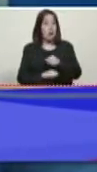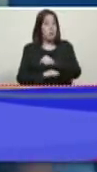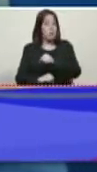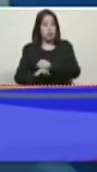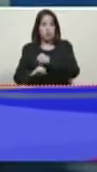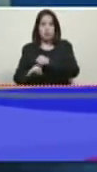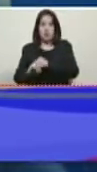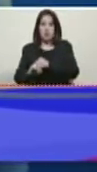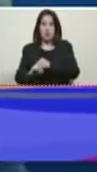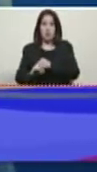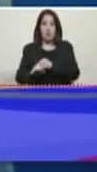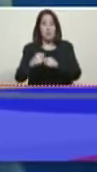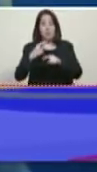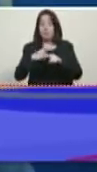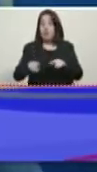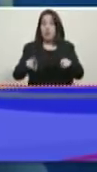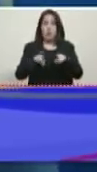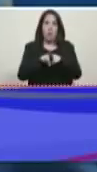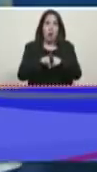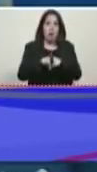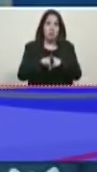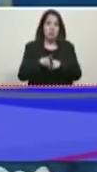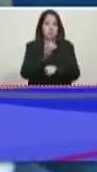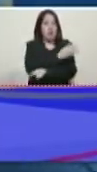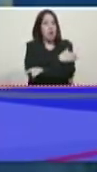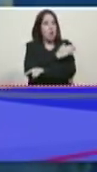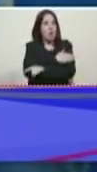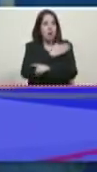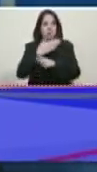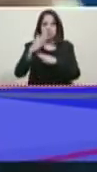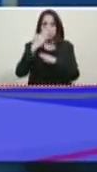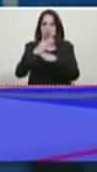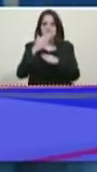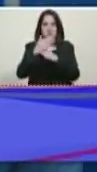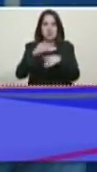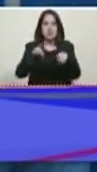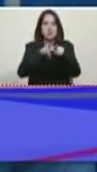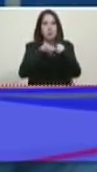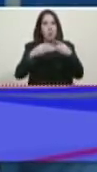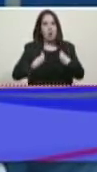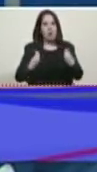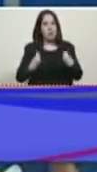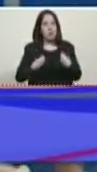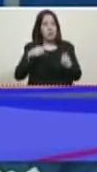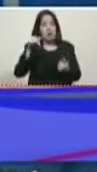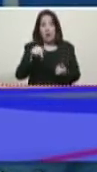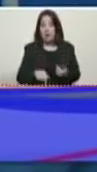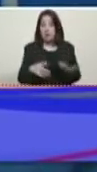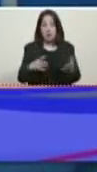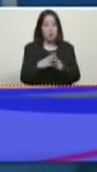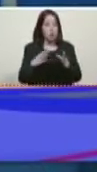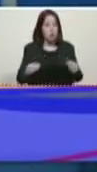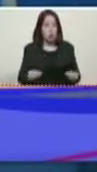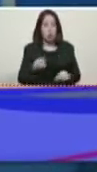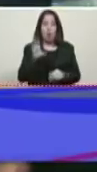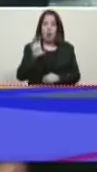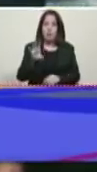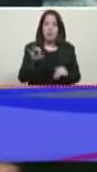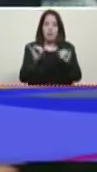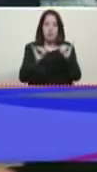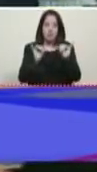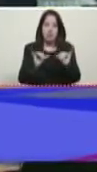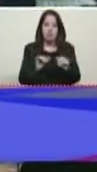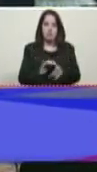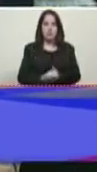final todos viven en esta ciudad y es cuando se va a una ciudad bueno y ciudadanas y una misma patria